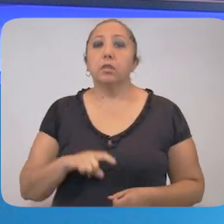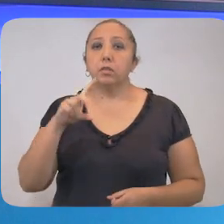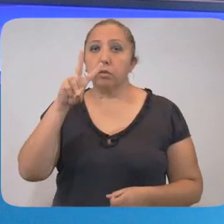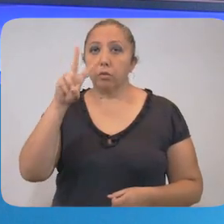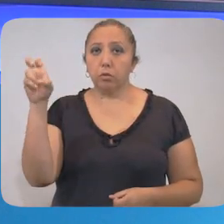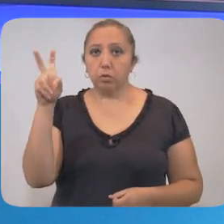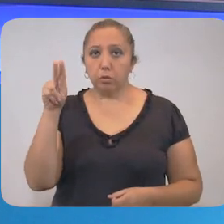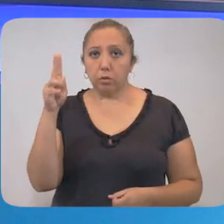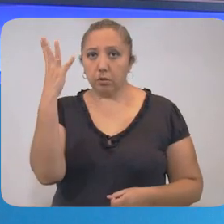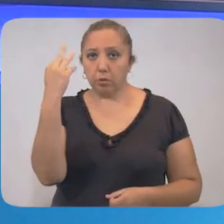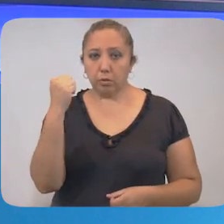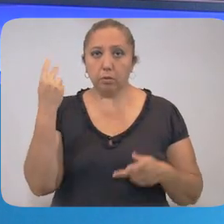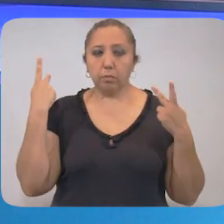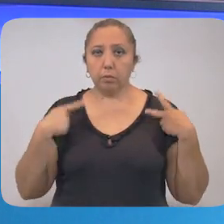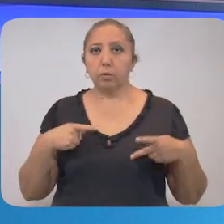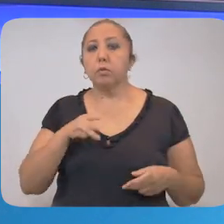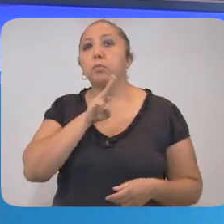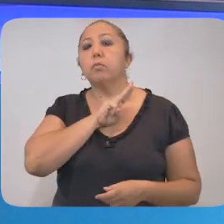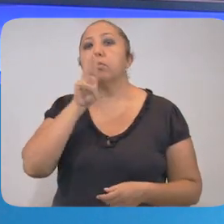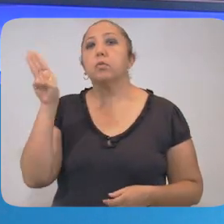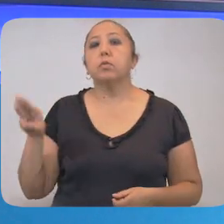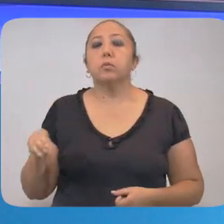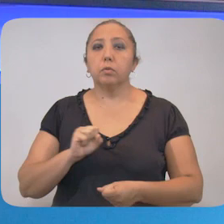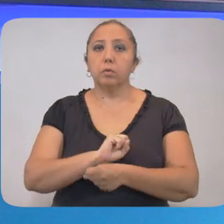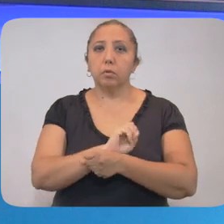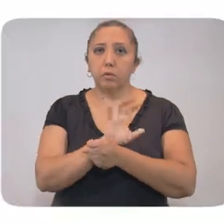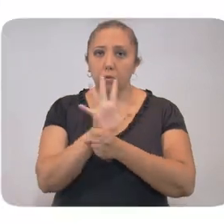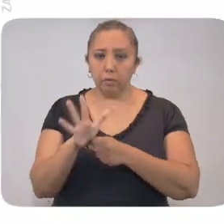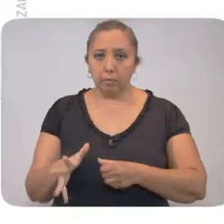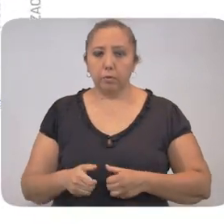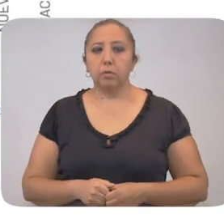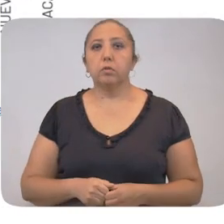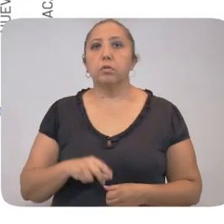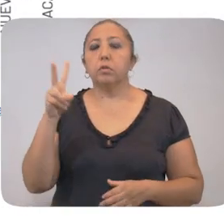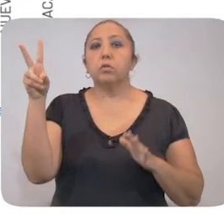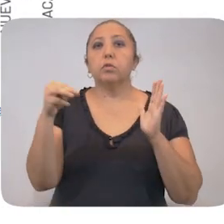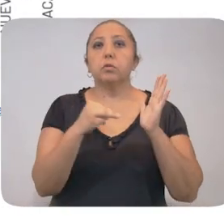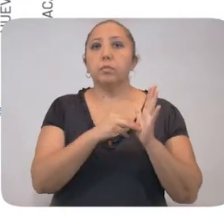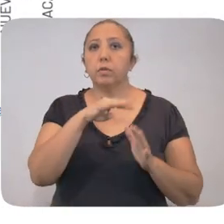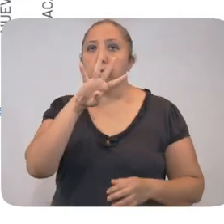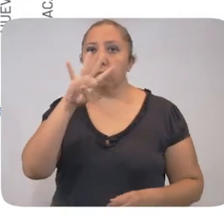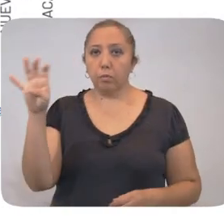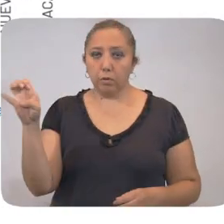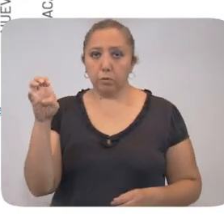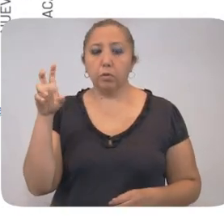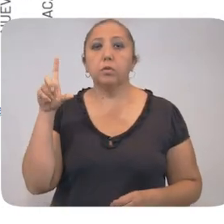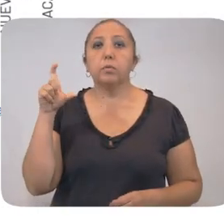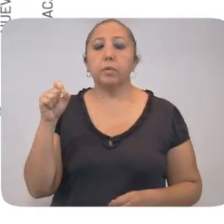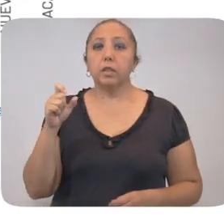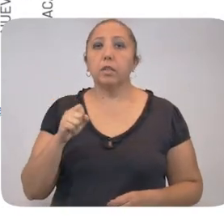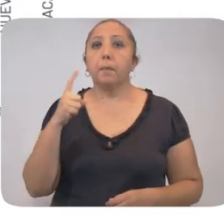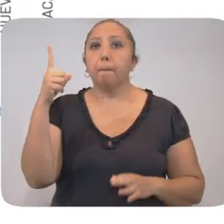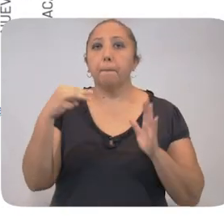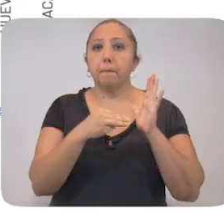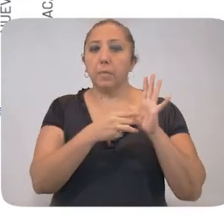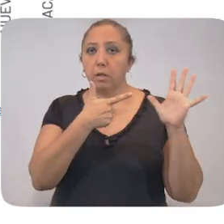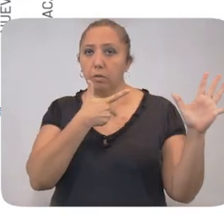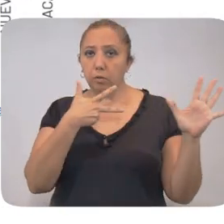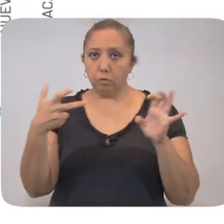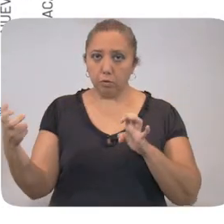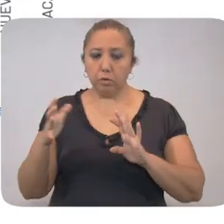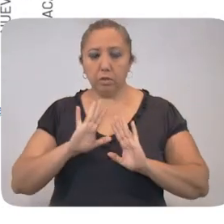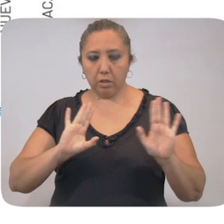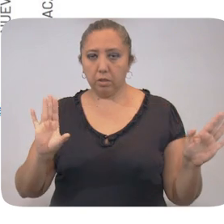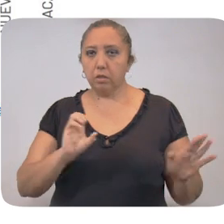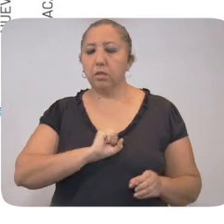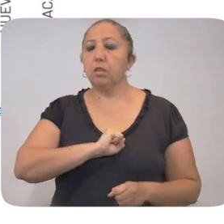son 289 las personas fallecidas a causa del coronavirus. De los 2.420 casos confirmados, 1.897